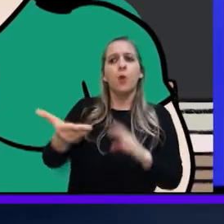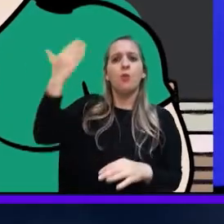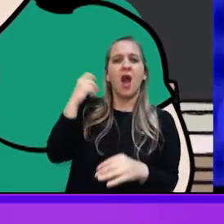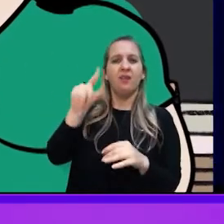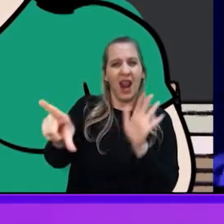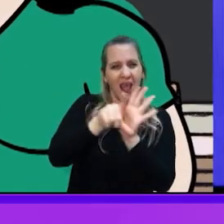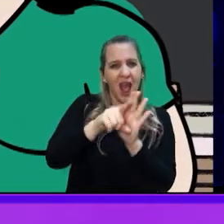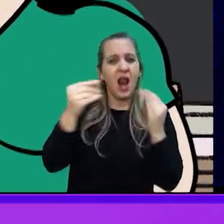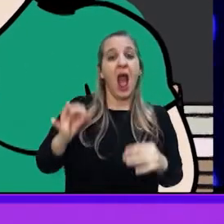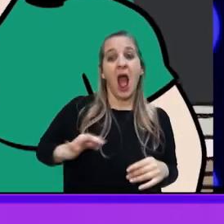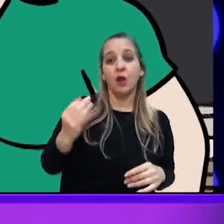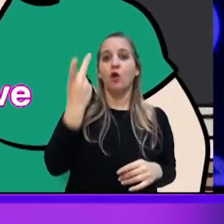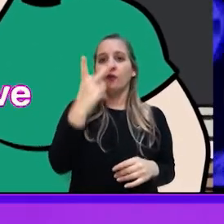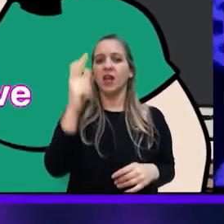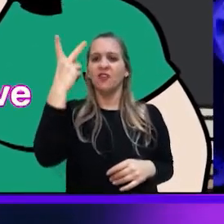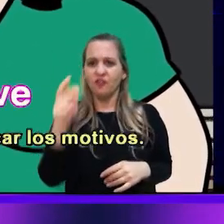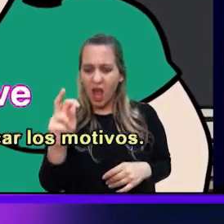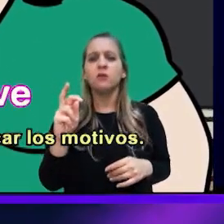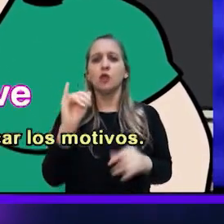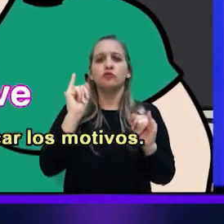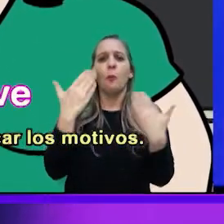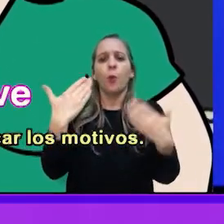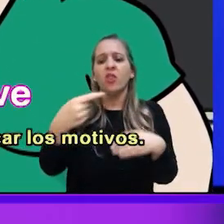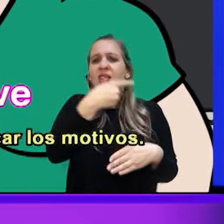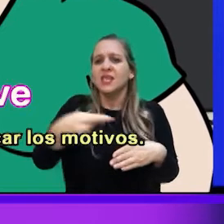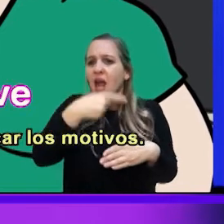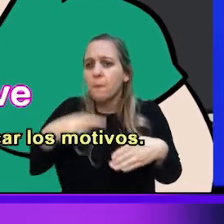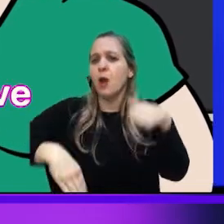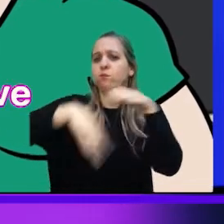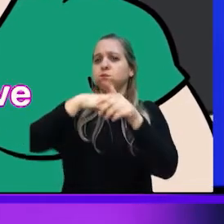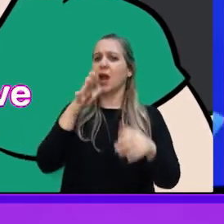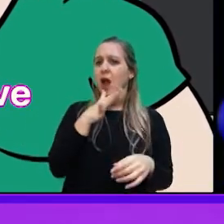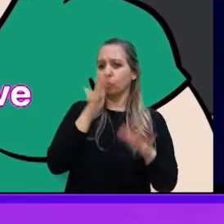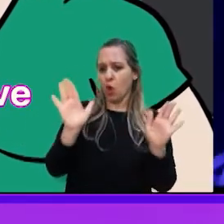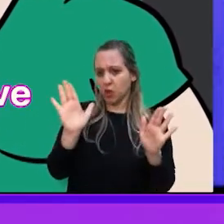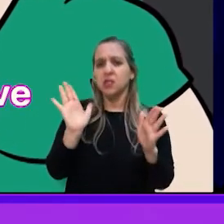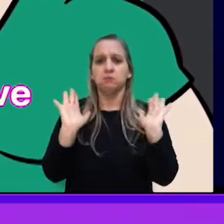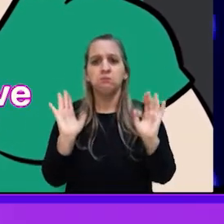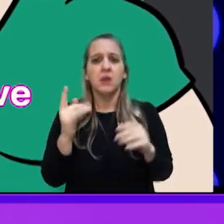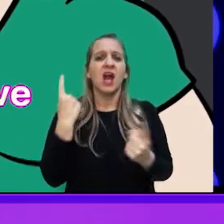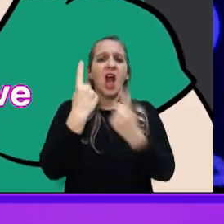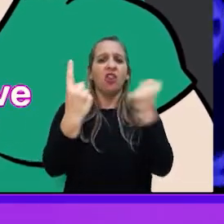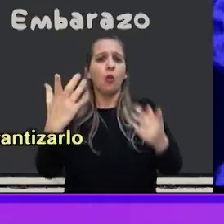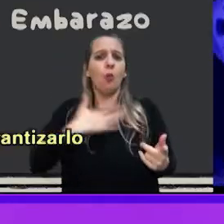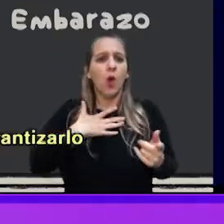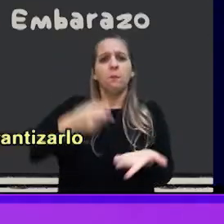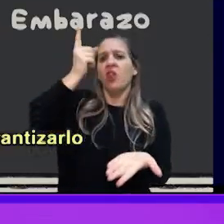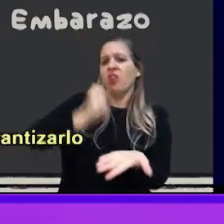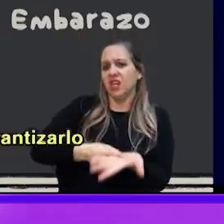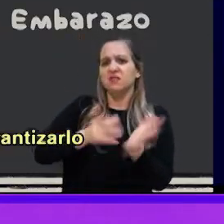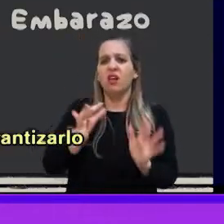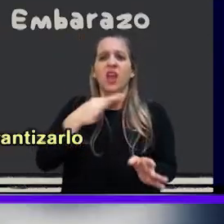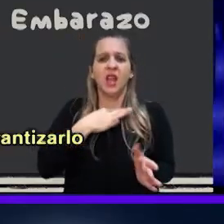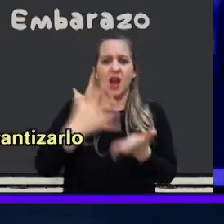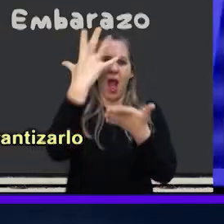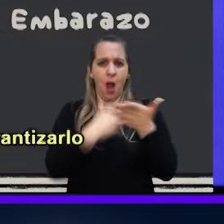cada 10 embarazos no intencionales, de los cuales en su mayoría son producto de abuso y violencia sexual. Claro. Y bueno, por